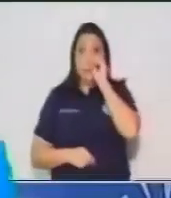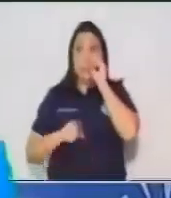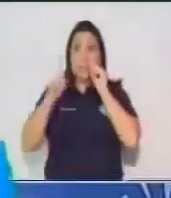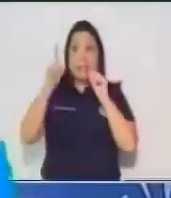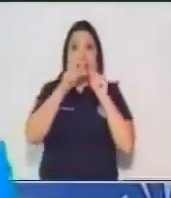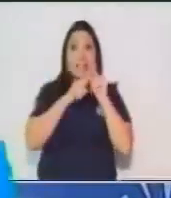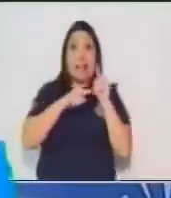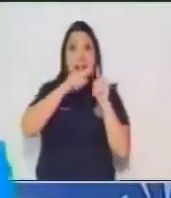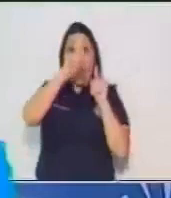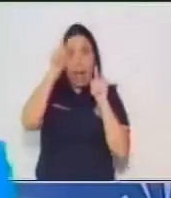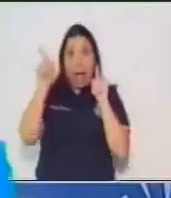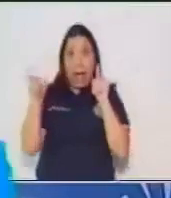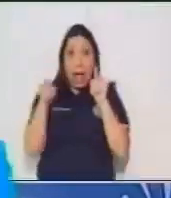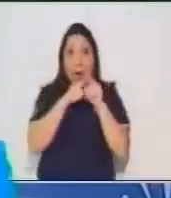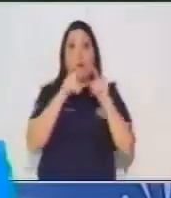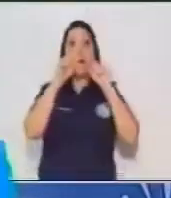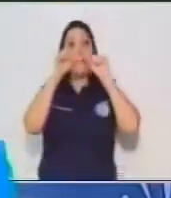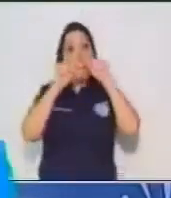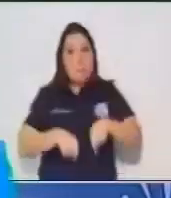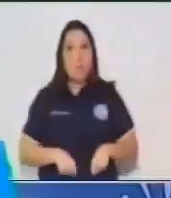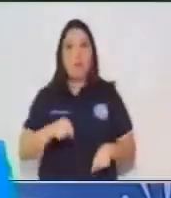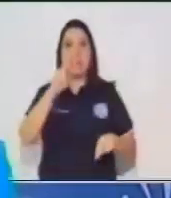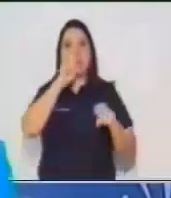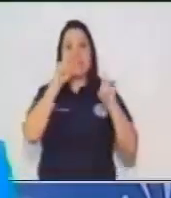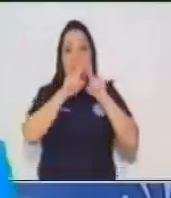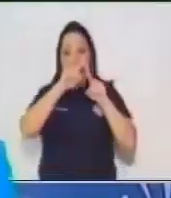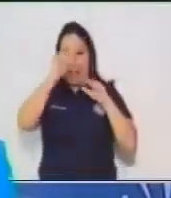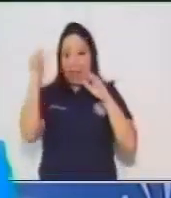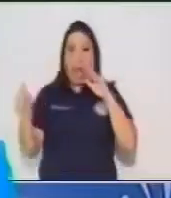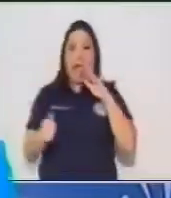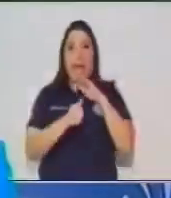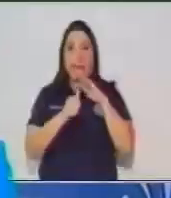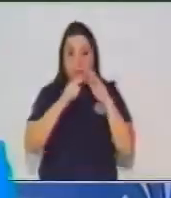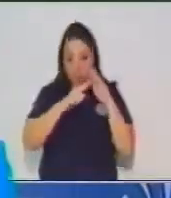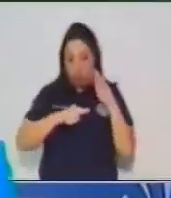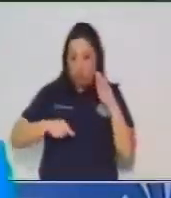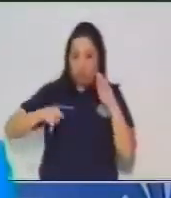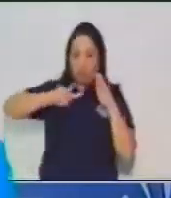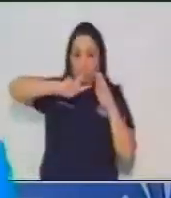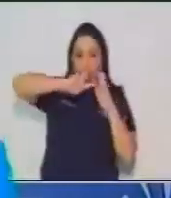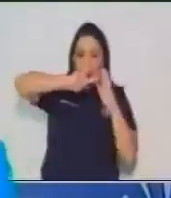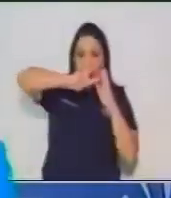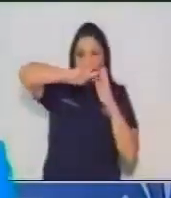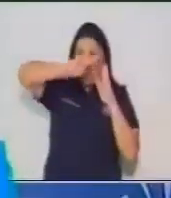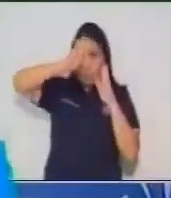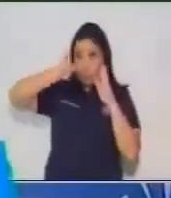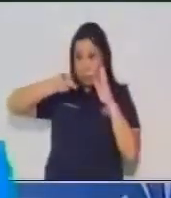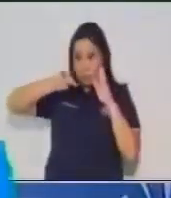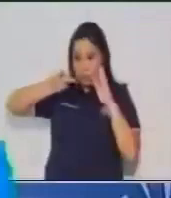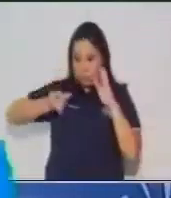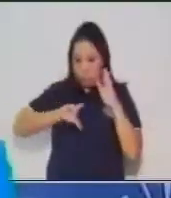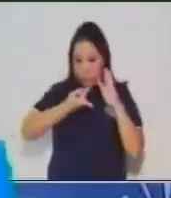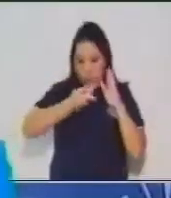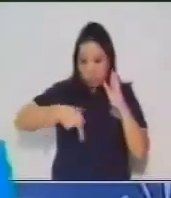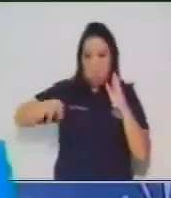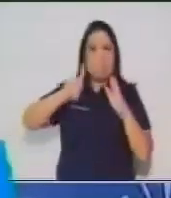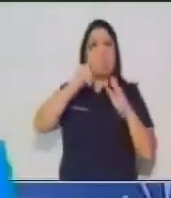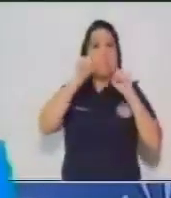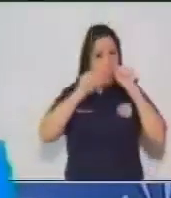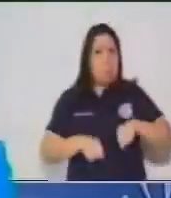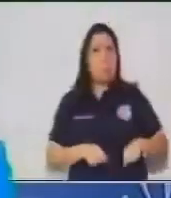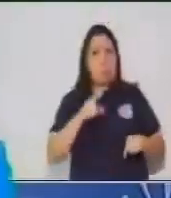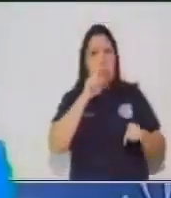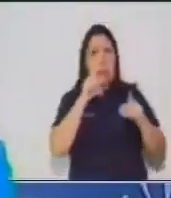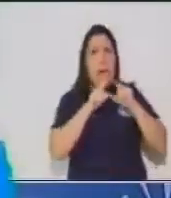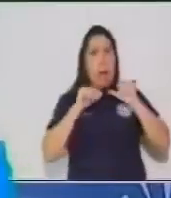los ángulos es que puedes seguirlos midiendo en la parte de abajo girando tu transportador. No hay problema si